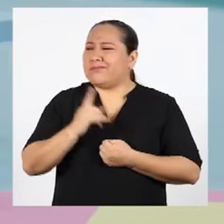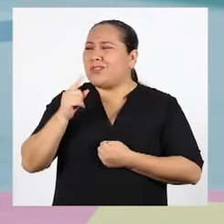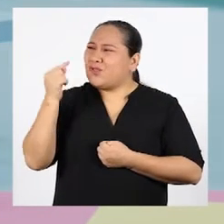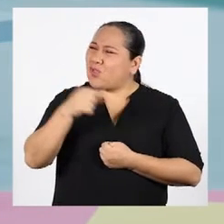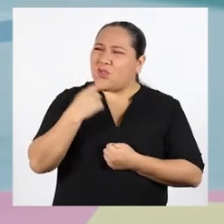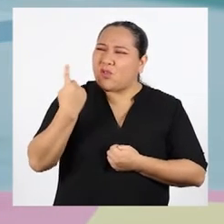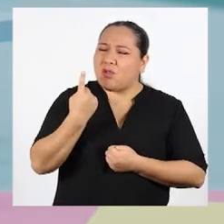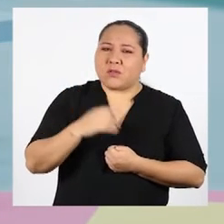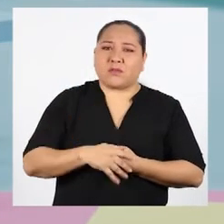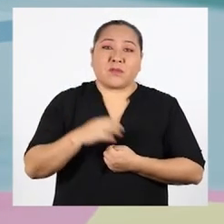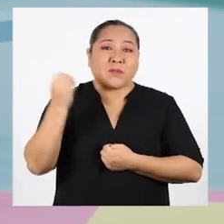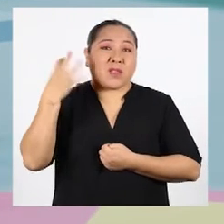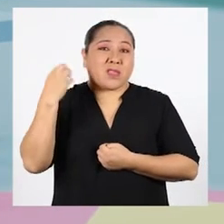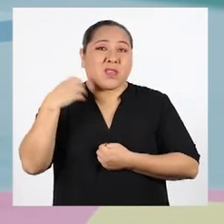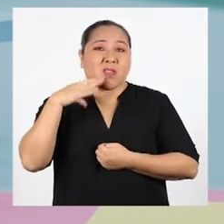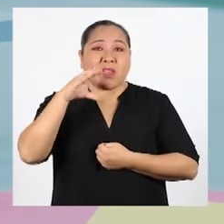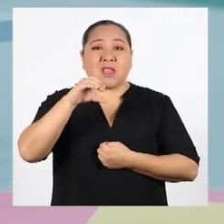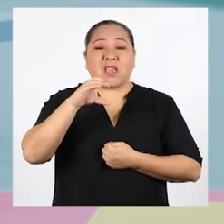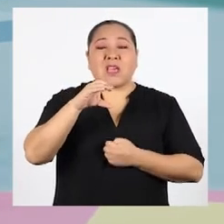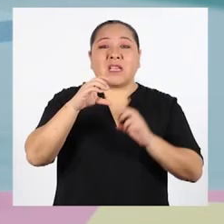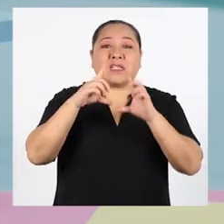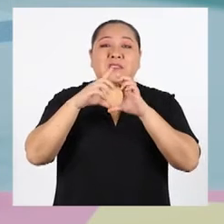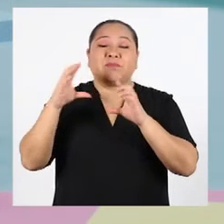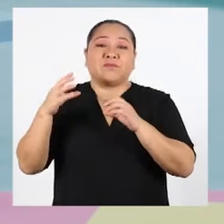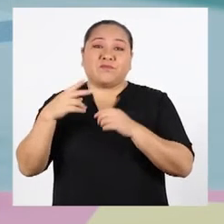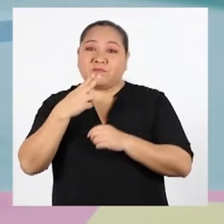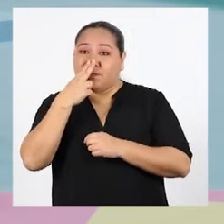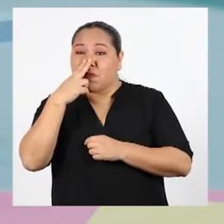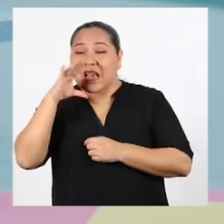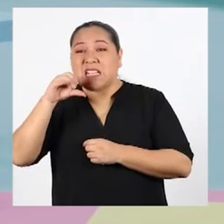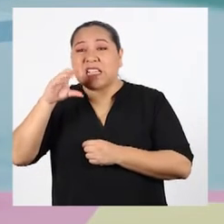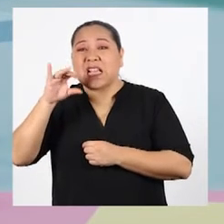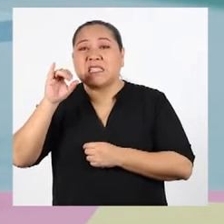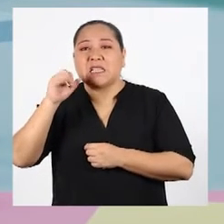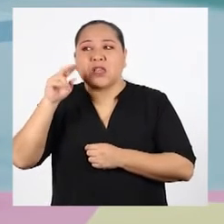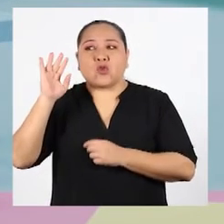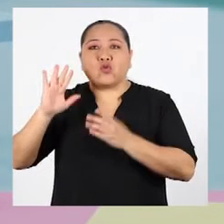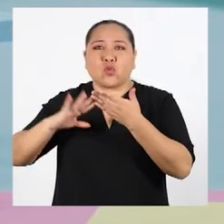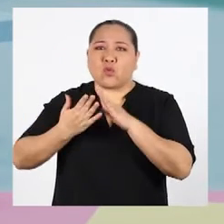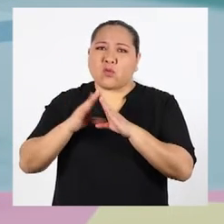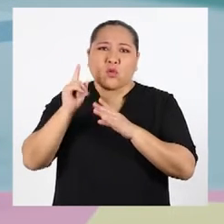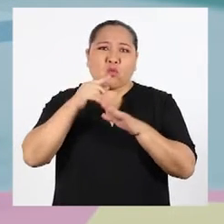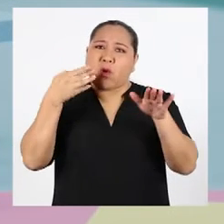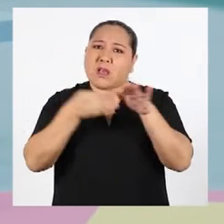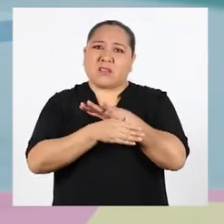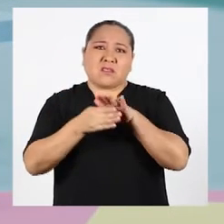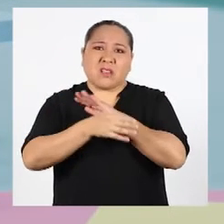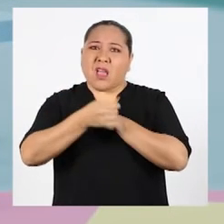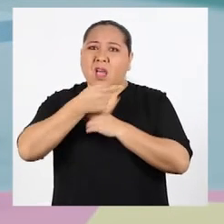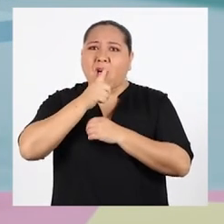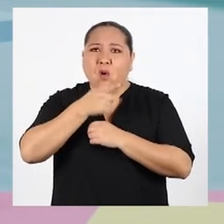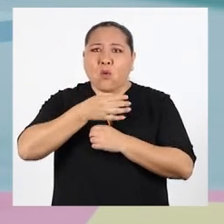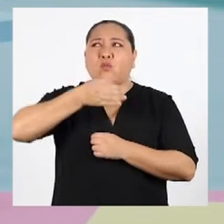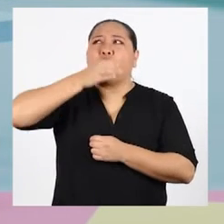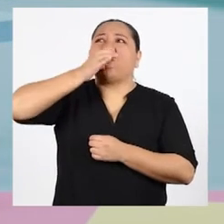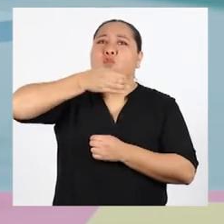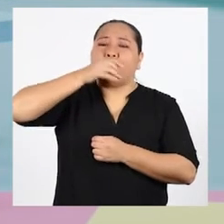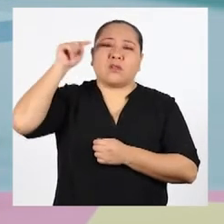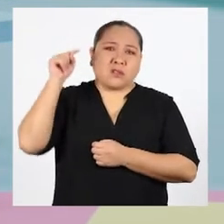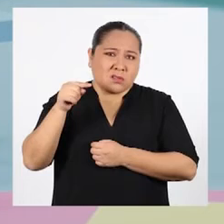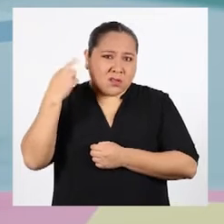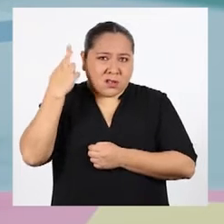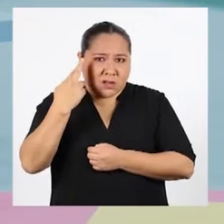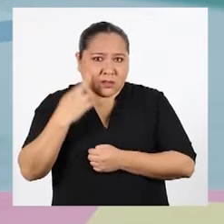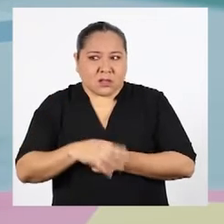eso, sino por algo que me contó Cecina. Me dijo que en su comunidad no tienen acceso al agua potable y por